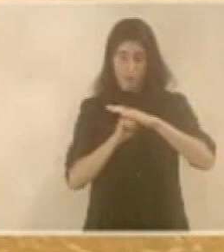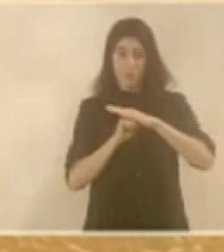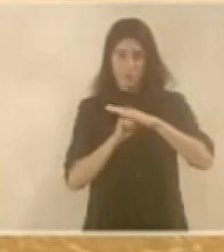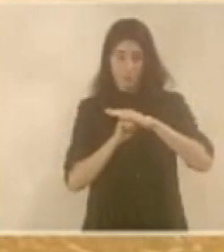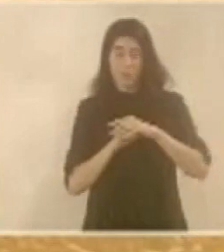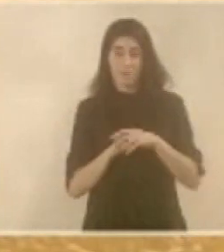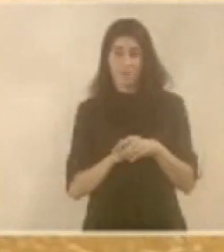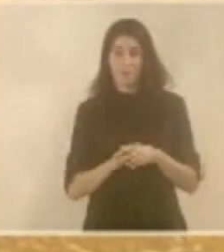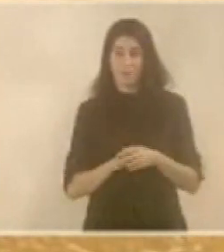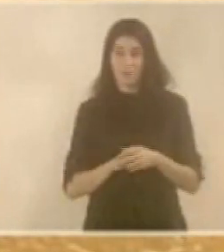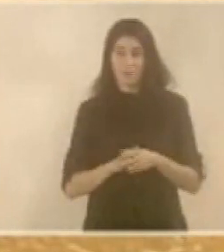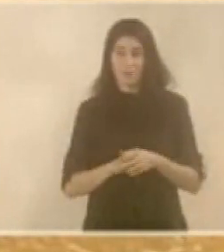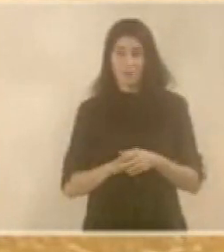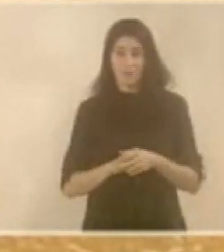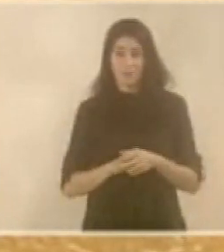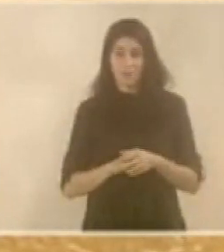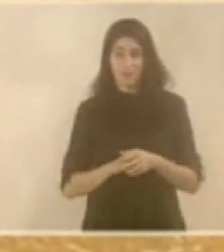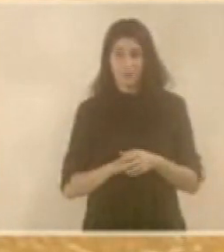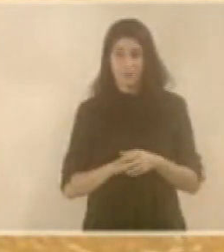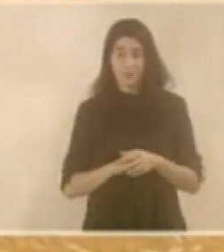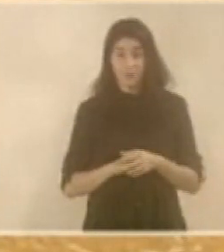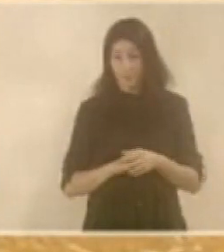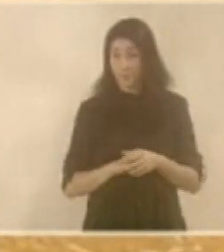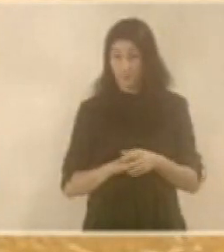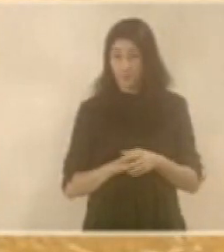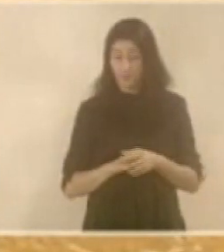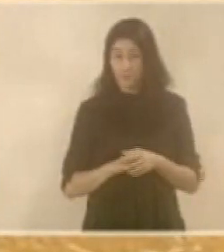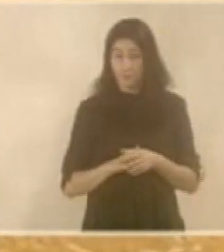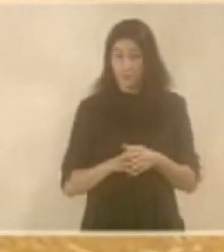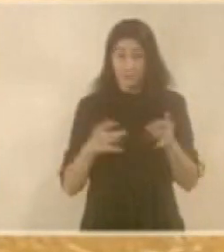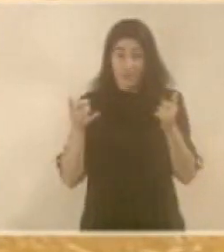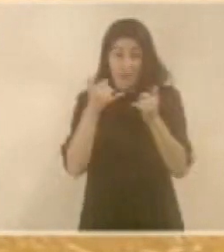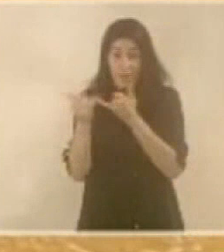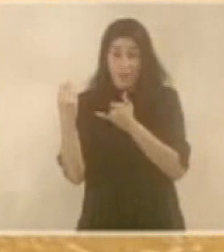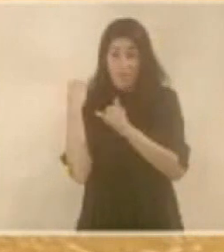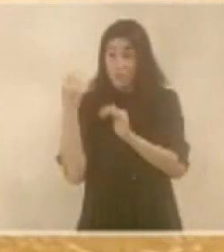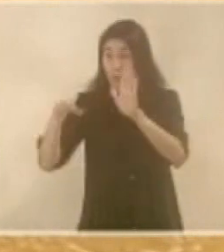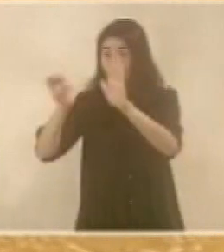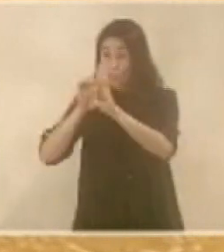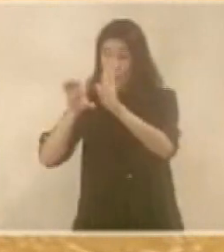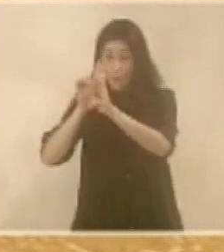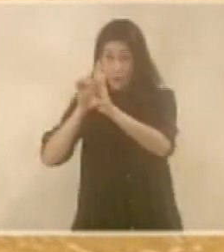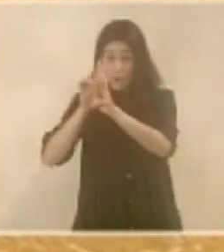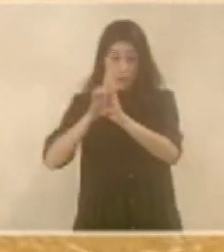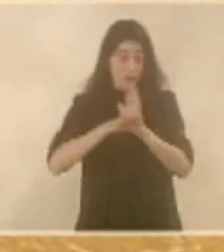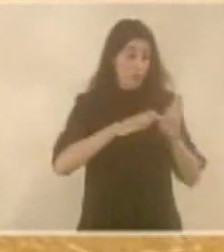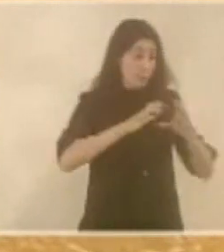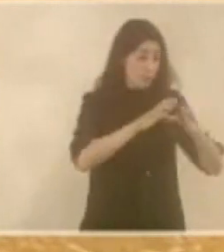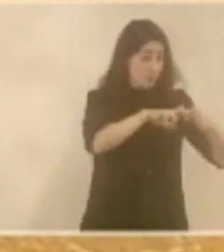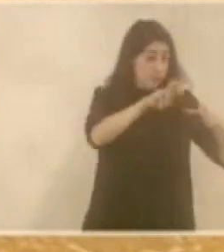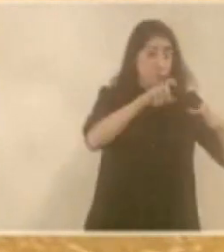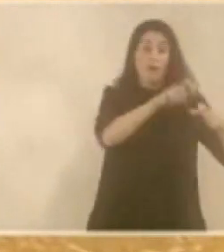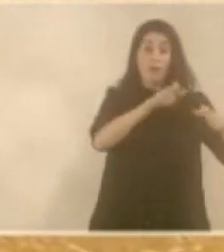Constitución, que es por lo que en definitiva dieron su vida a los colorados. No me resisto a